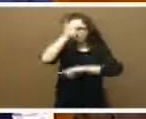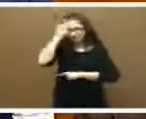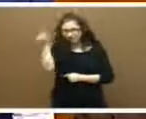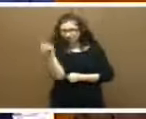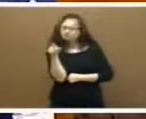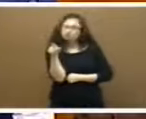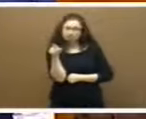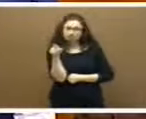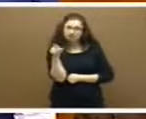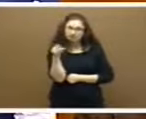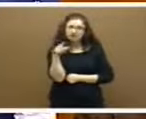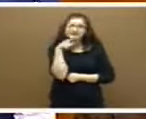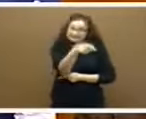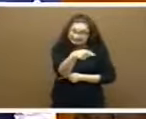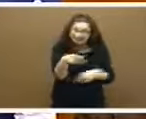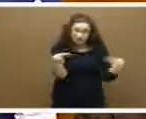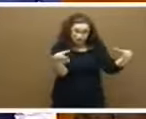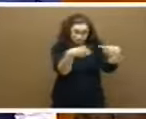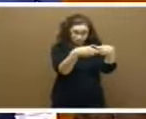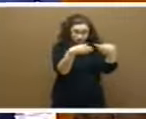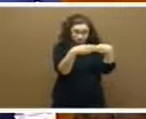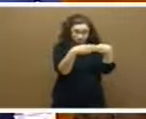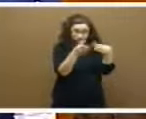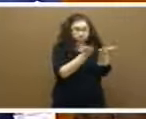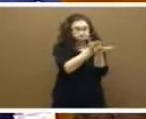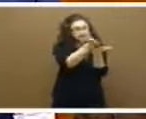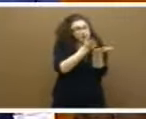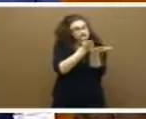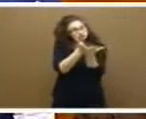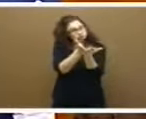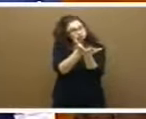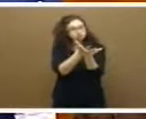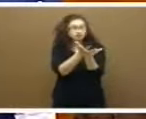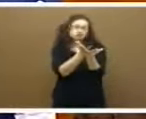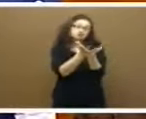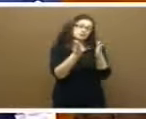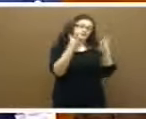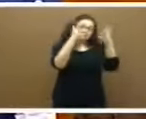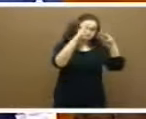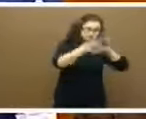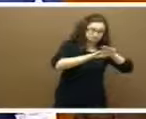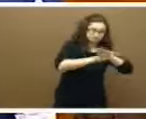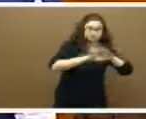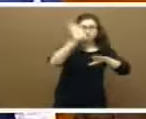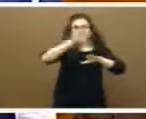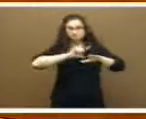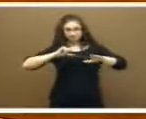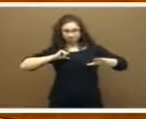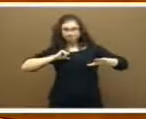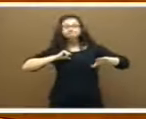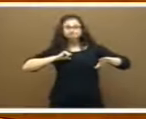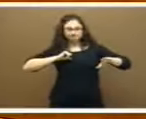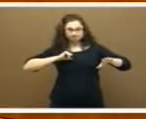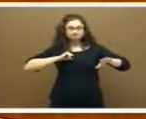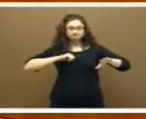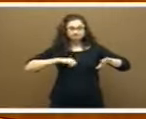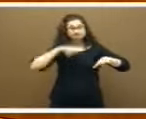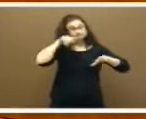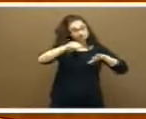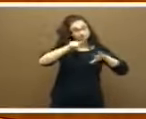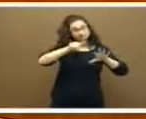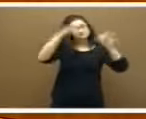A ese órgano colegiado, órgano bilateral entre una administración y la comunidad autónoma, que es la que